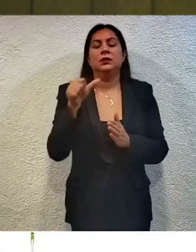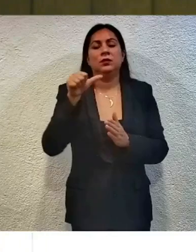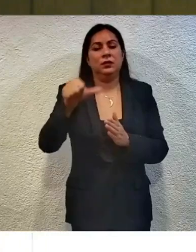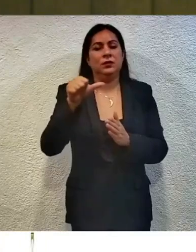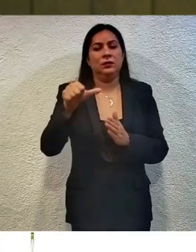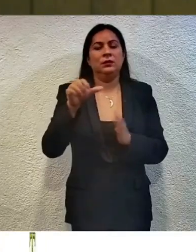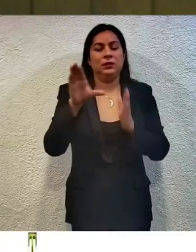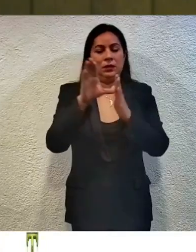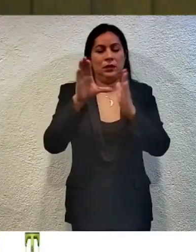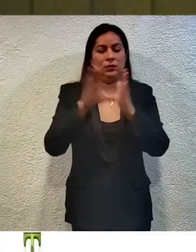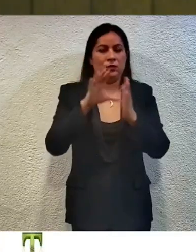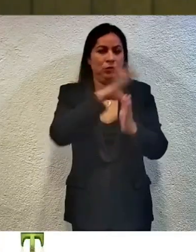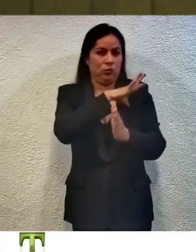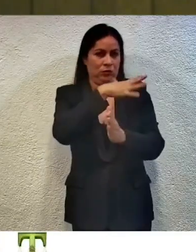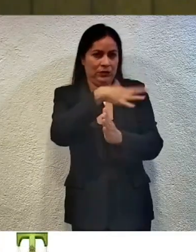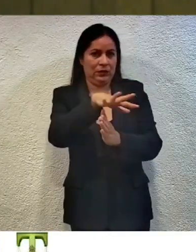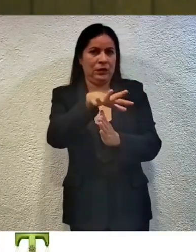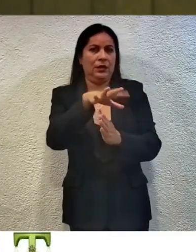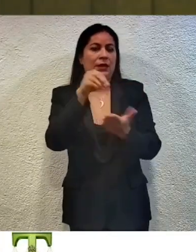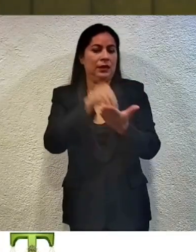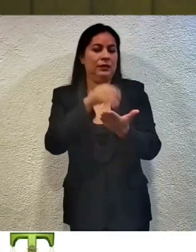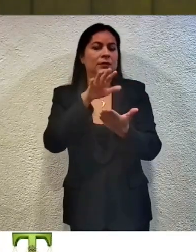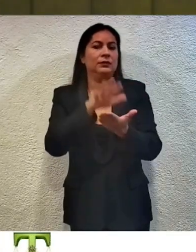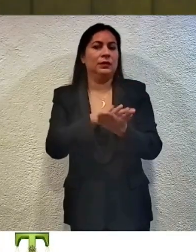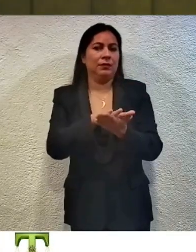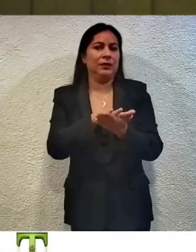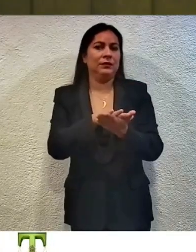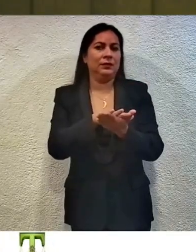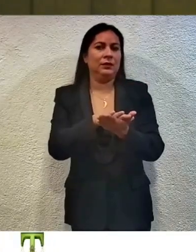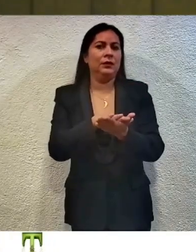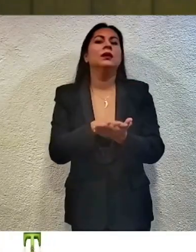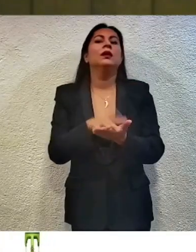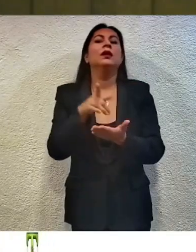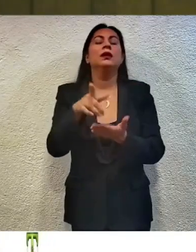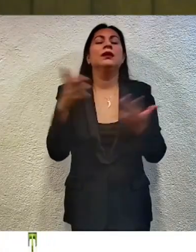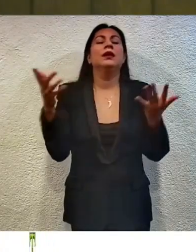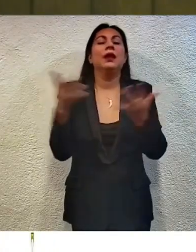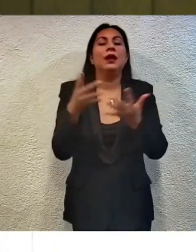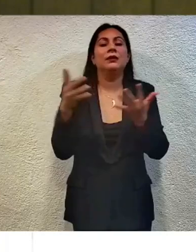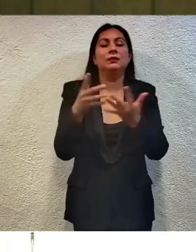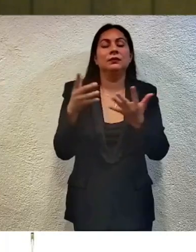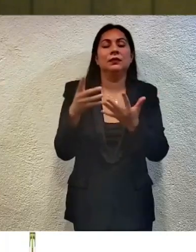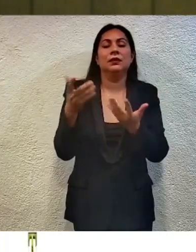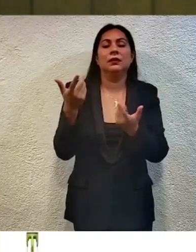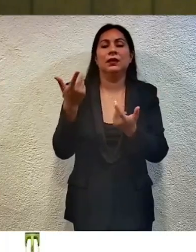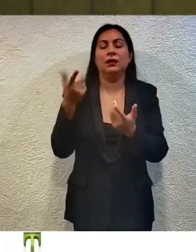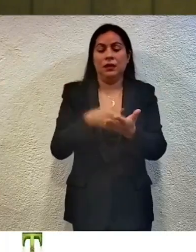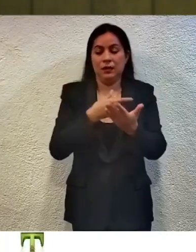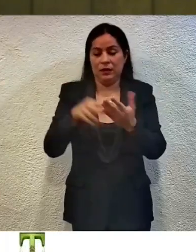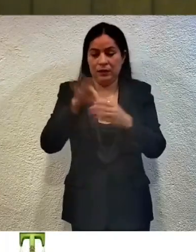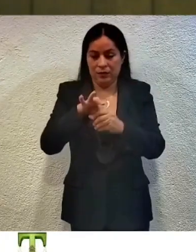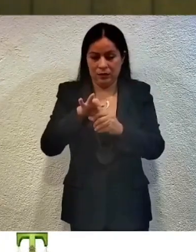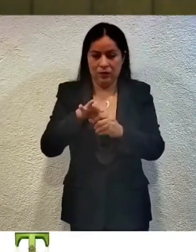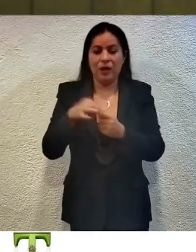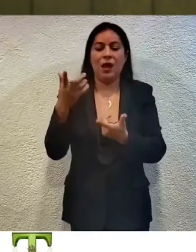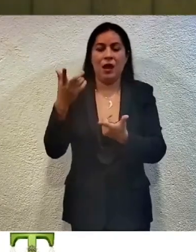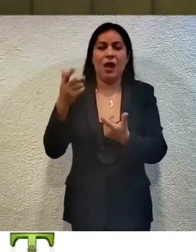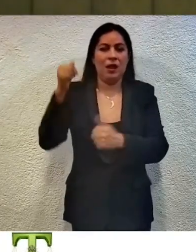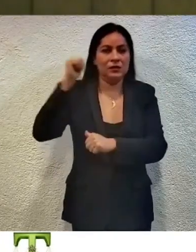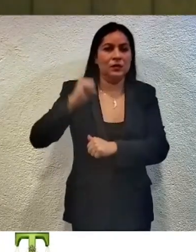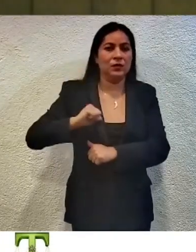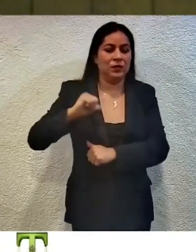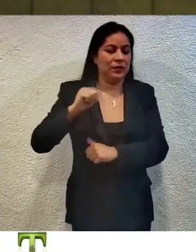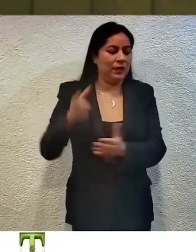de la Constitución General establece que en el ejercicio de la función electoral a cargo de las